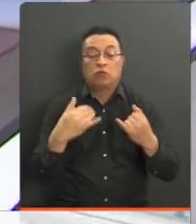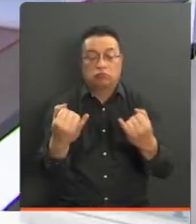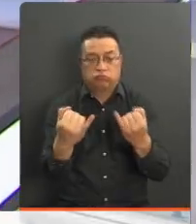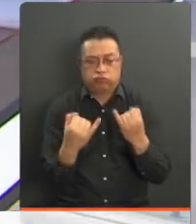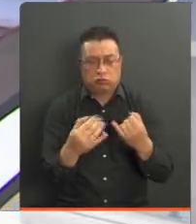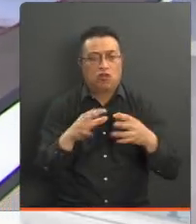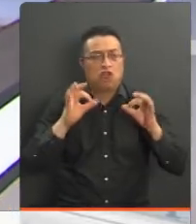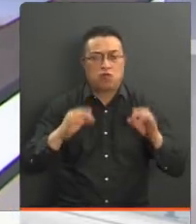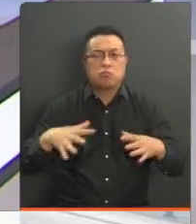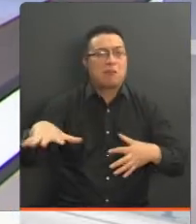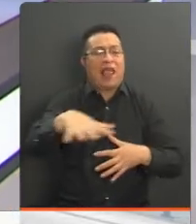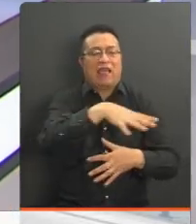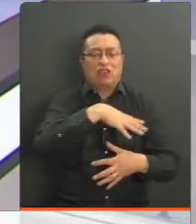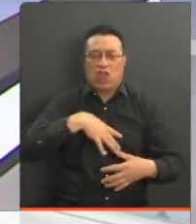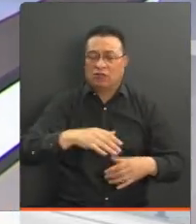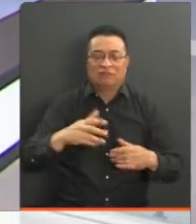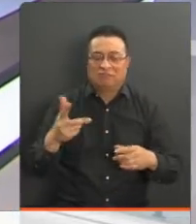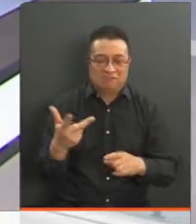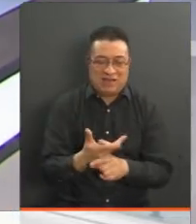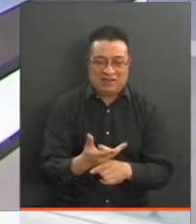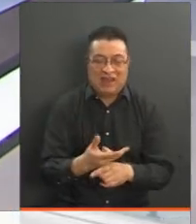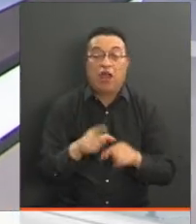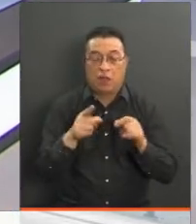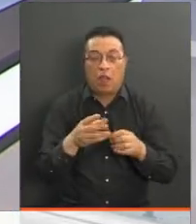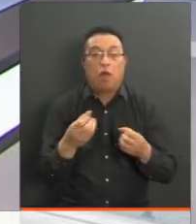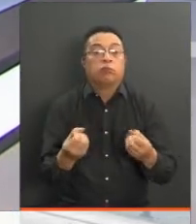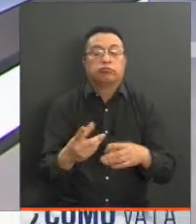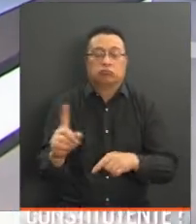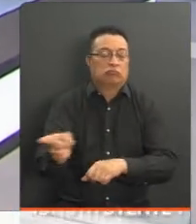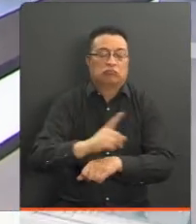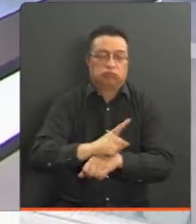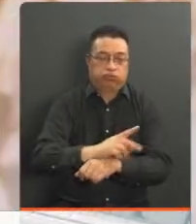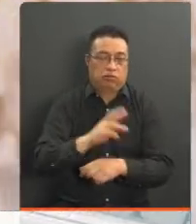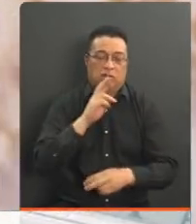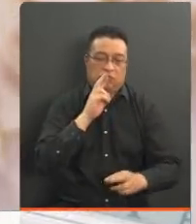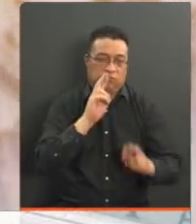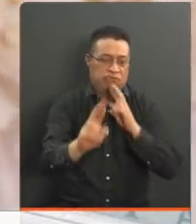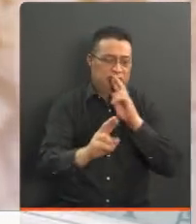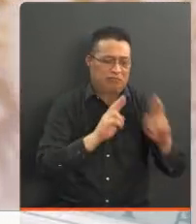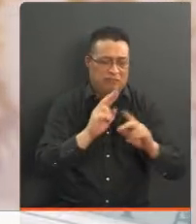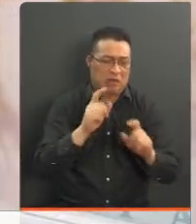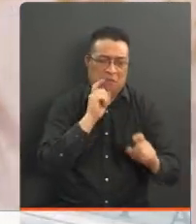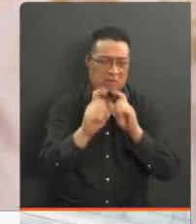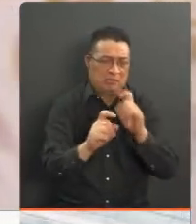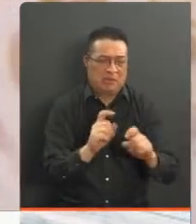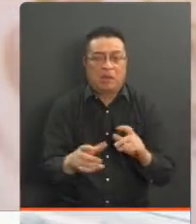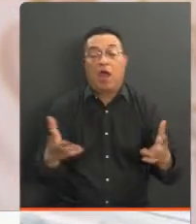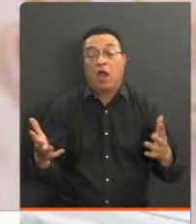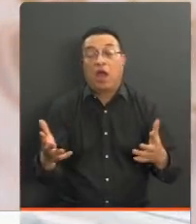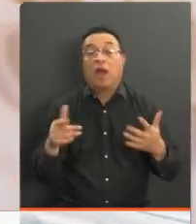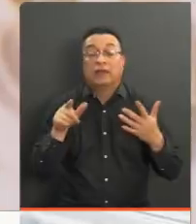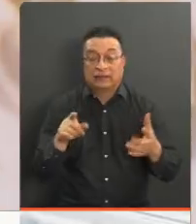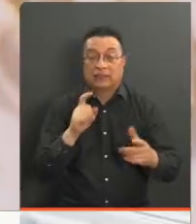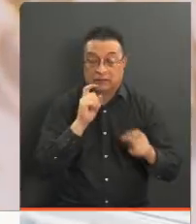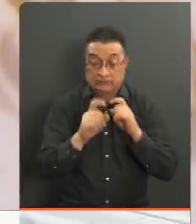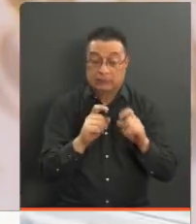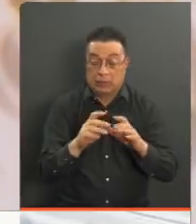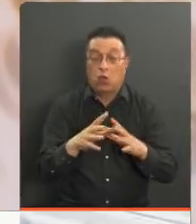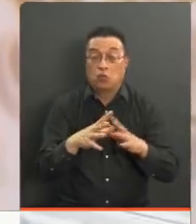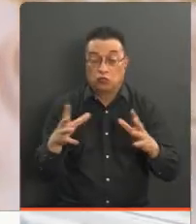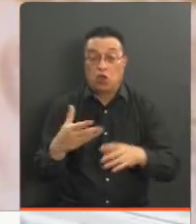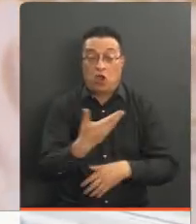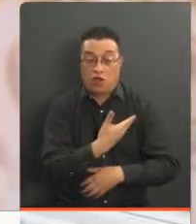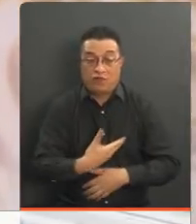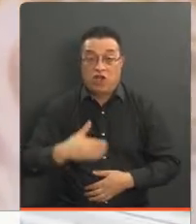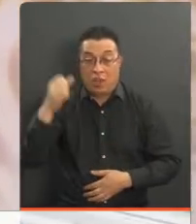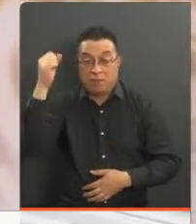común. Declaraciones que, por supuesto, generaron inmediatas reacciones, considerando también las críticas que se hicieron desde el gobierno de Sebastián